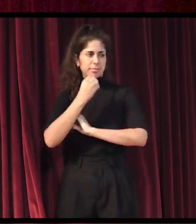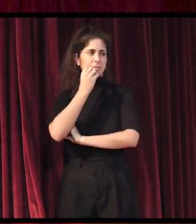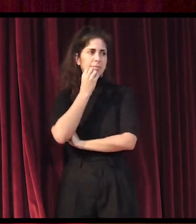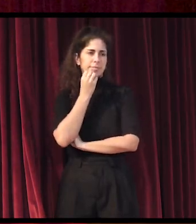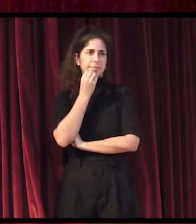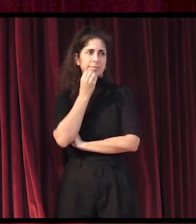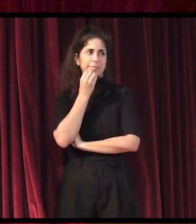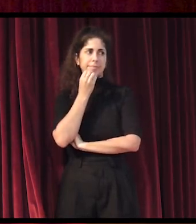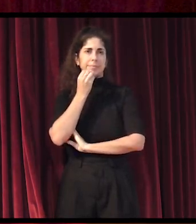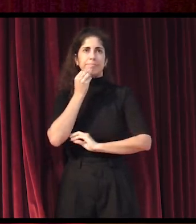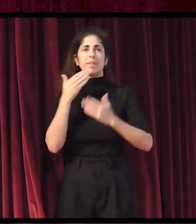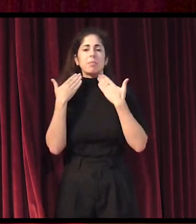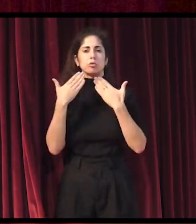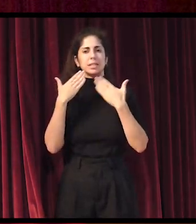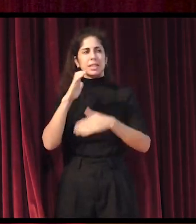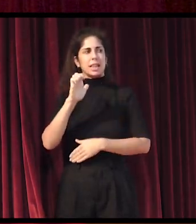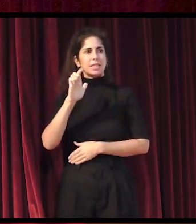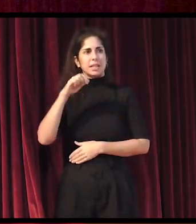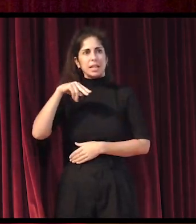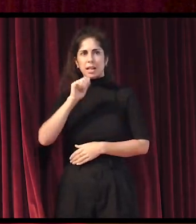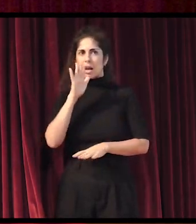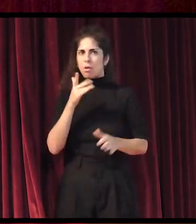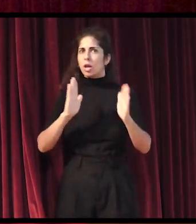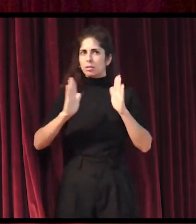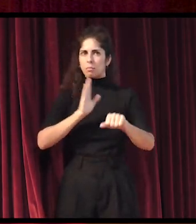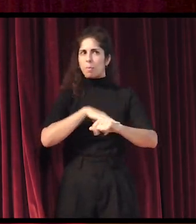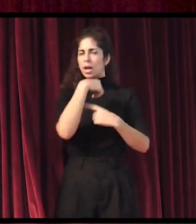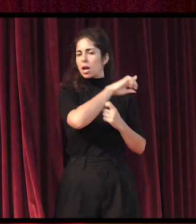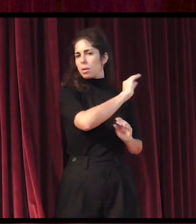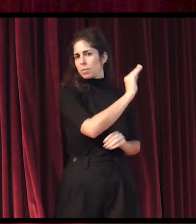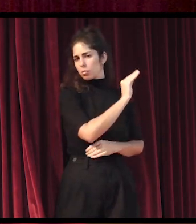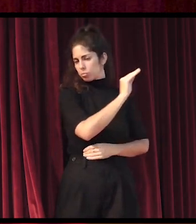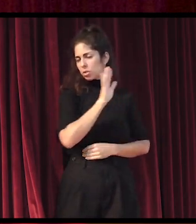Muchísimas gracias, Elena. Tenemos un ratito para preguntas.